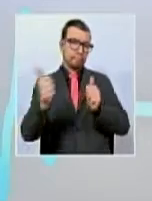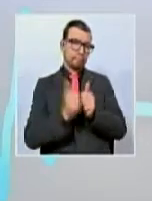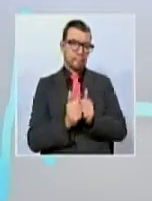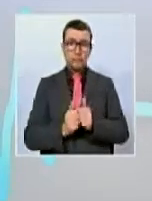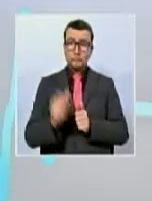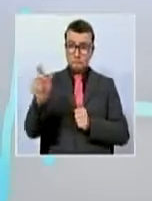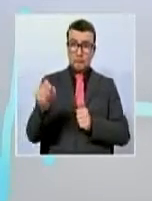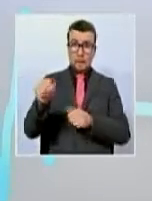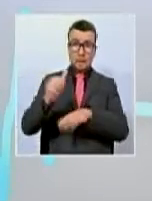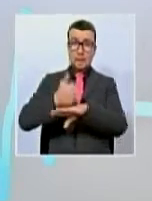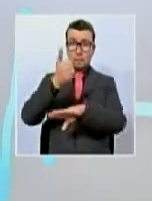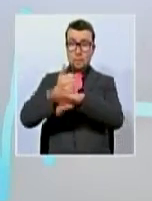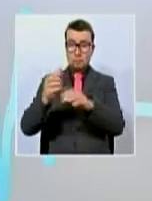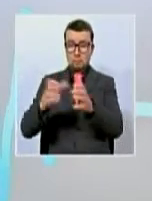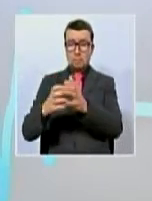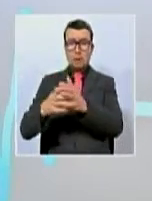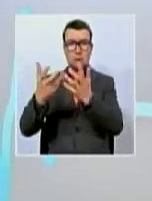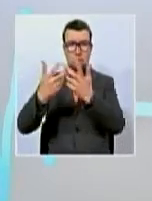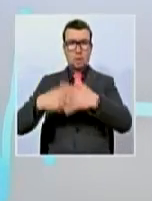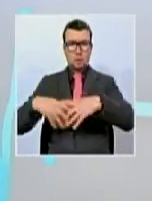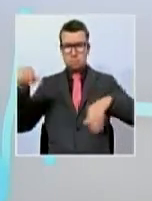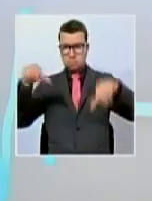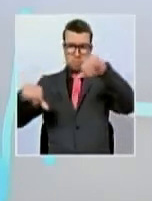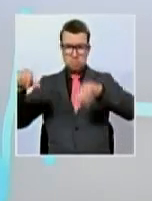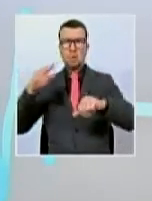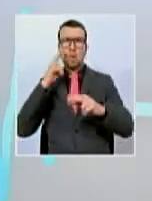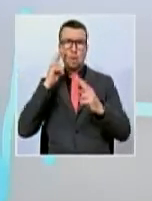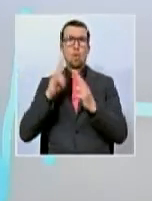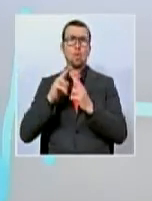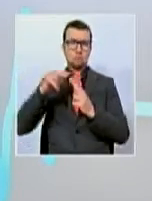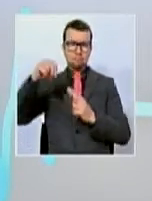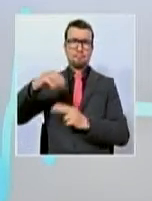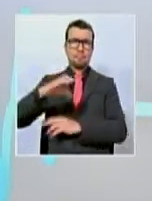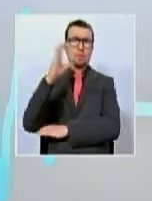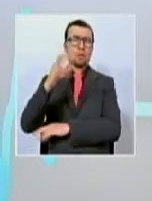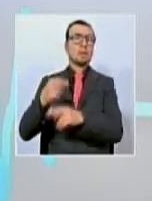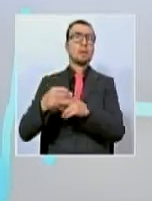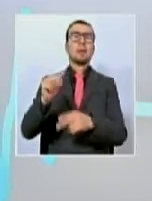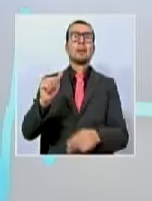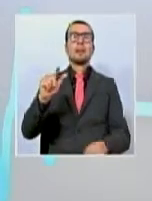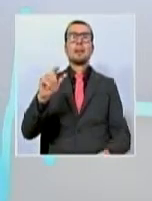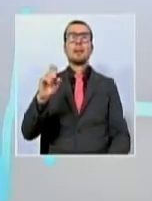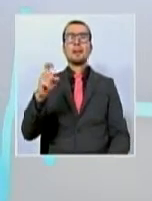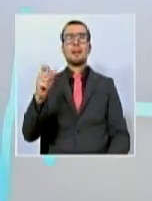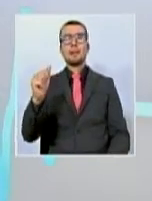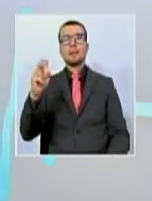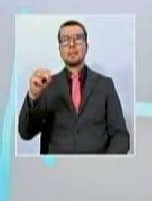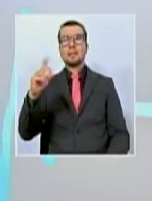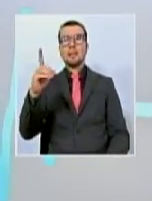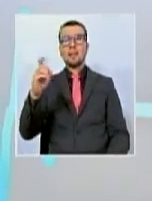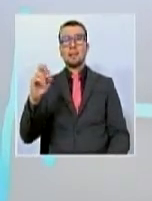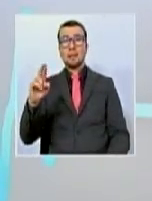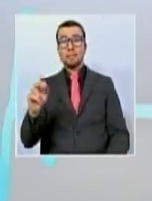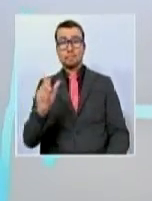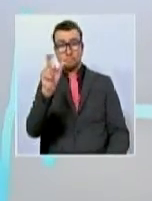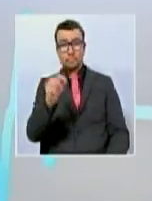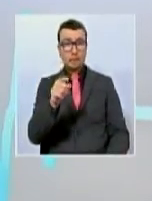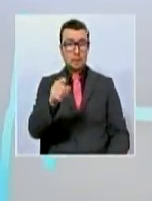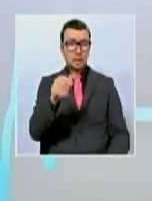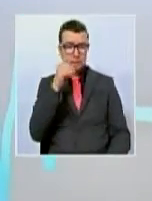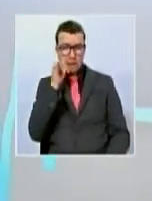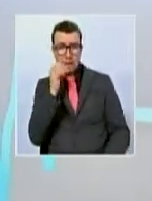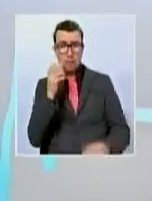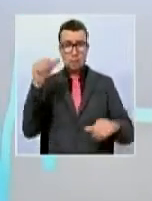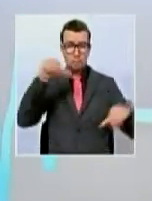un director de un laboratorio muy reconocido en Colombia, Alexander Alvarad y Fitomedics, y a su ingeniero